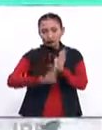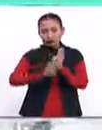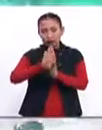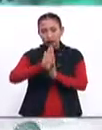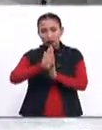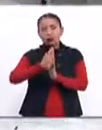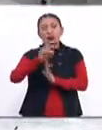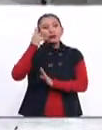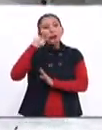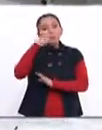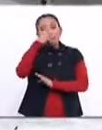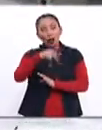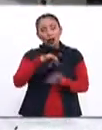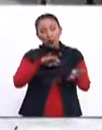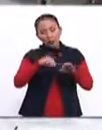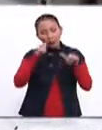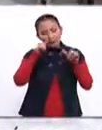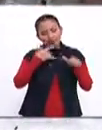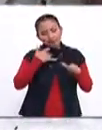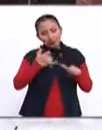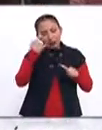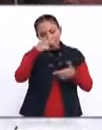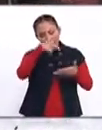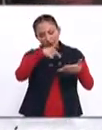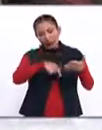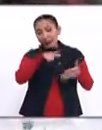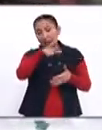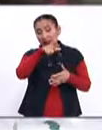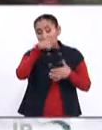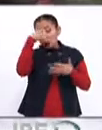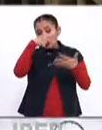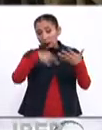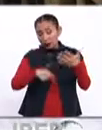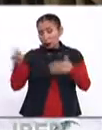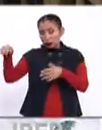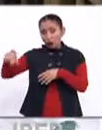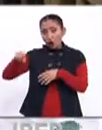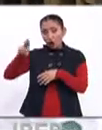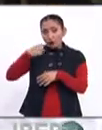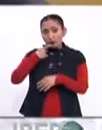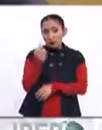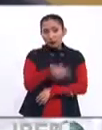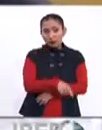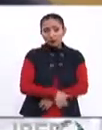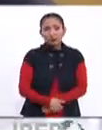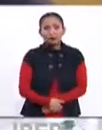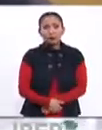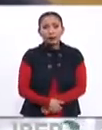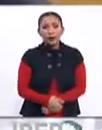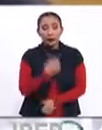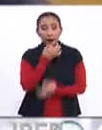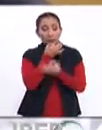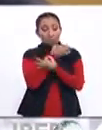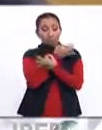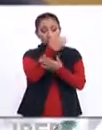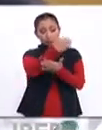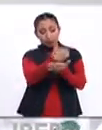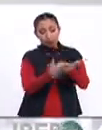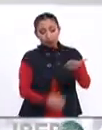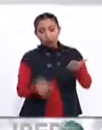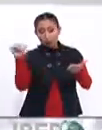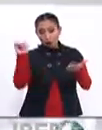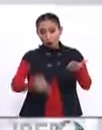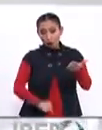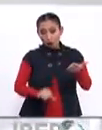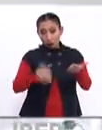Sostenible, con lo que México trabajará arduamente para cumplir los 17 objetivos formulados por la ONU. El decreto que